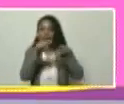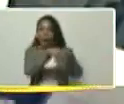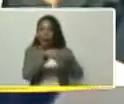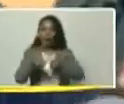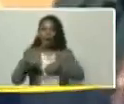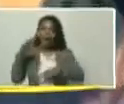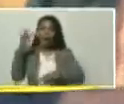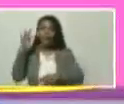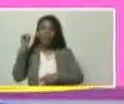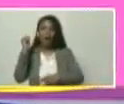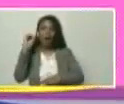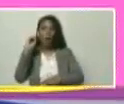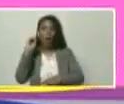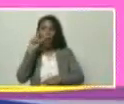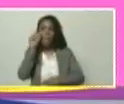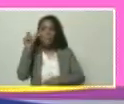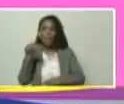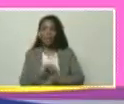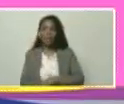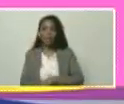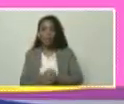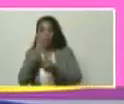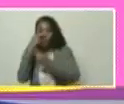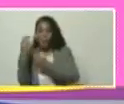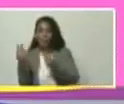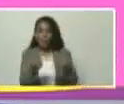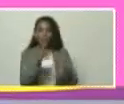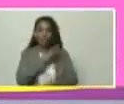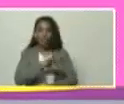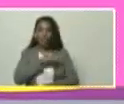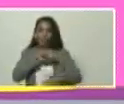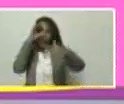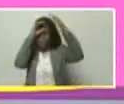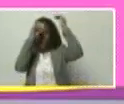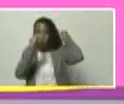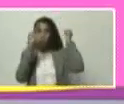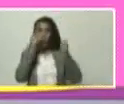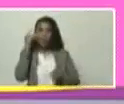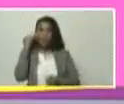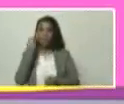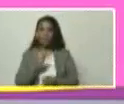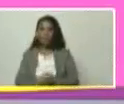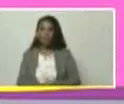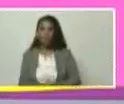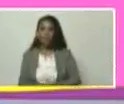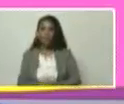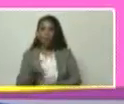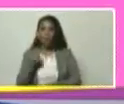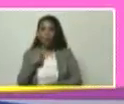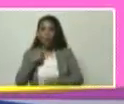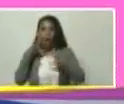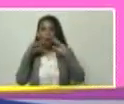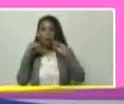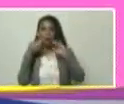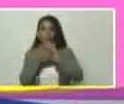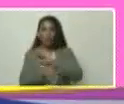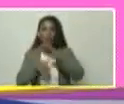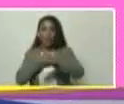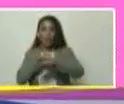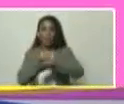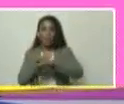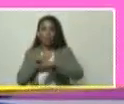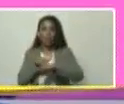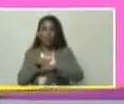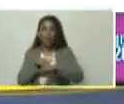FAO, Manuel Claros. Bienvenidos, señores embajadores. Estaba hablando la ministra